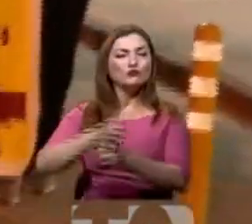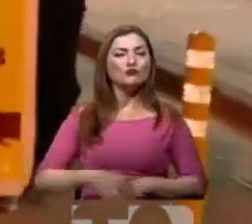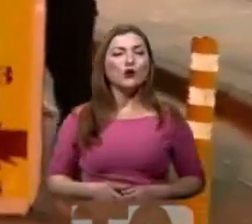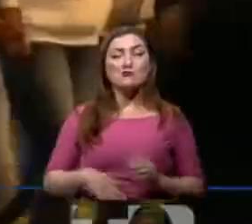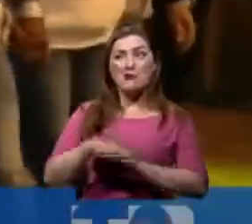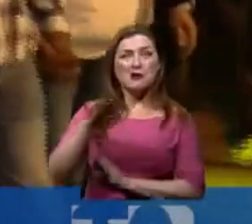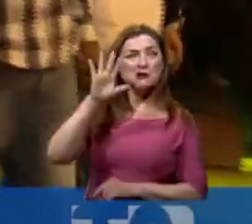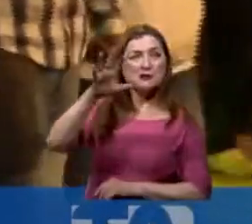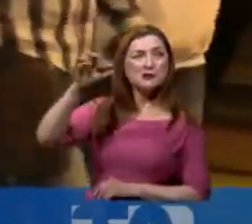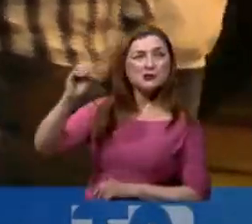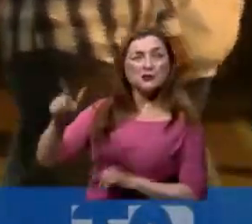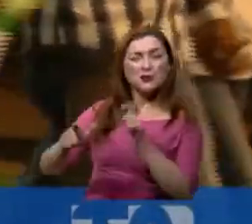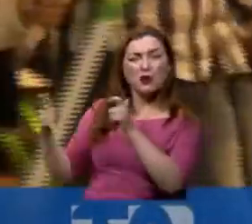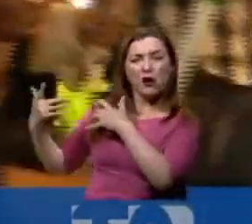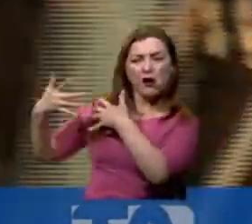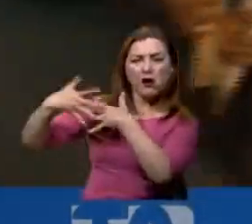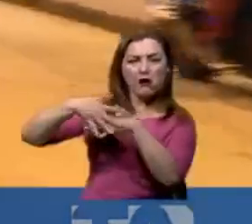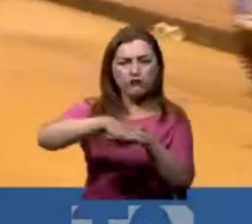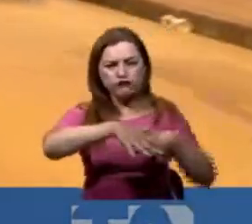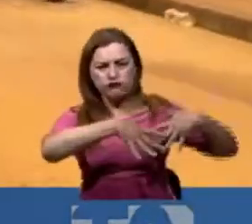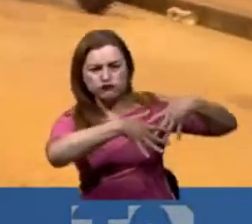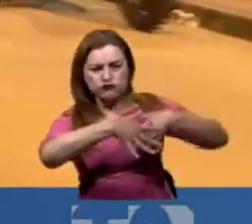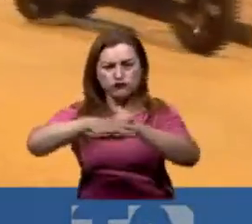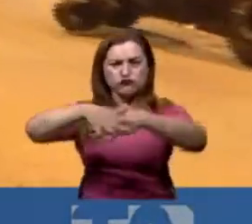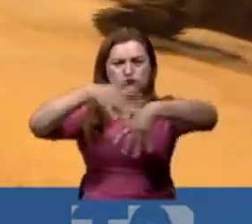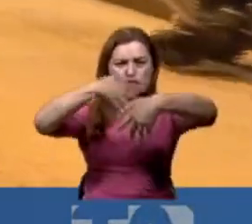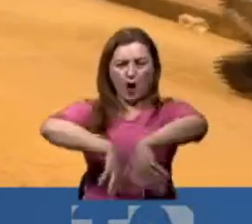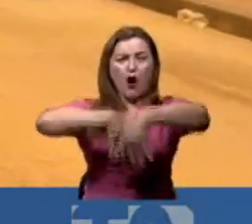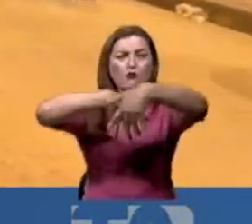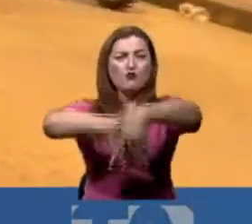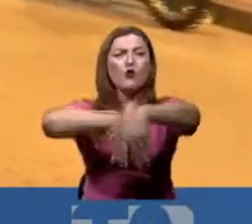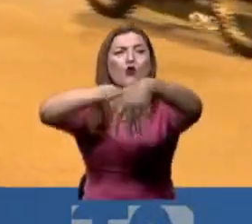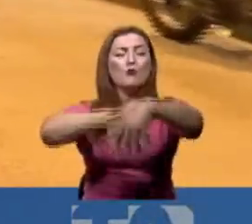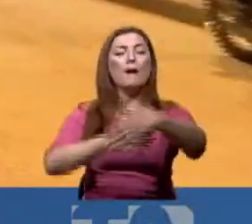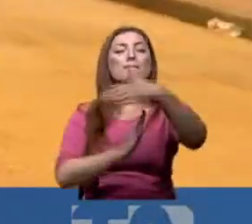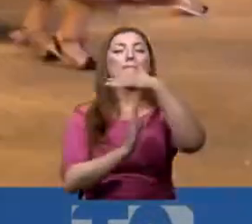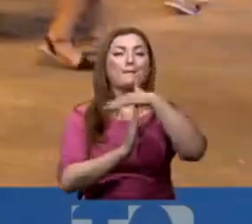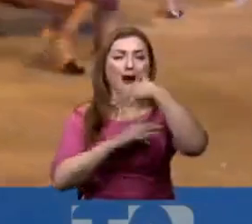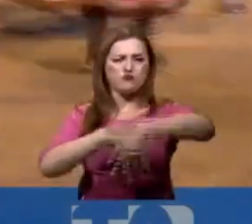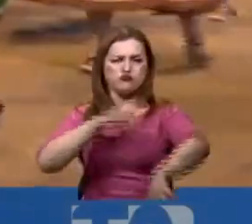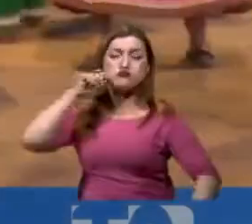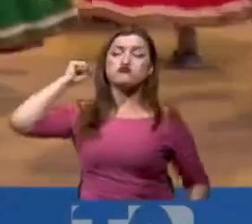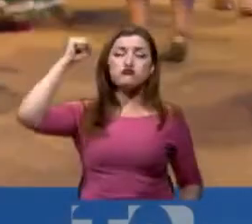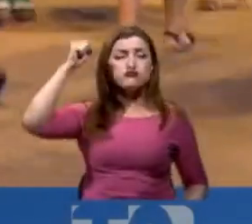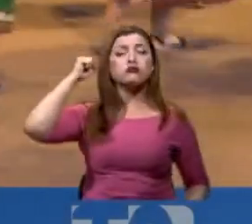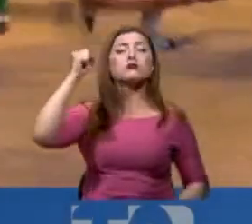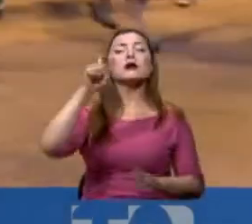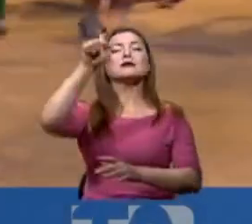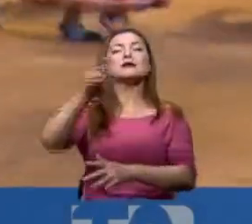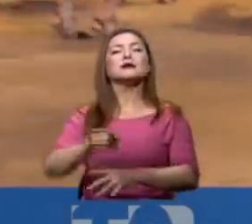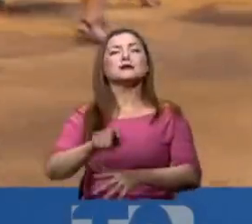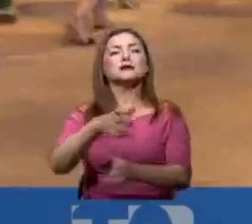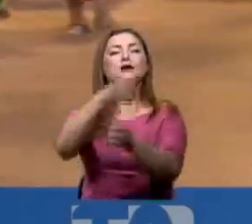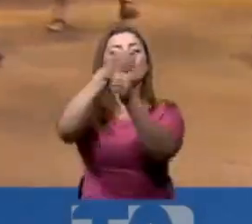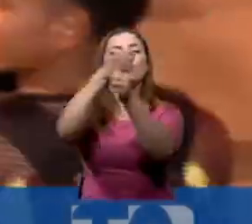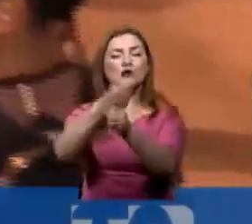Más de 50 personas se unieron en una marcha pacífica por la seguridad en el centro histórico de Quito. El recorrido partió desde la Plaza